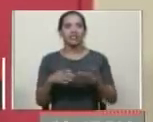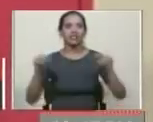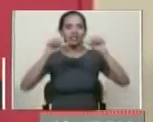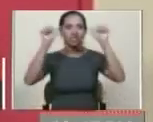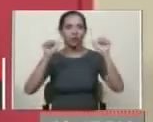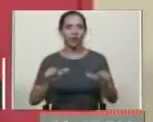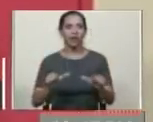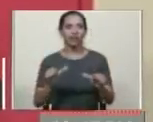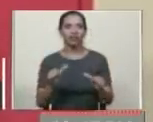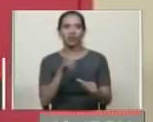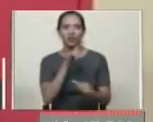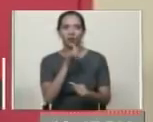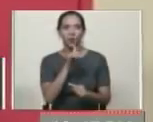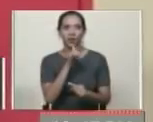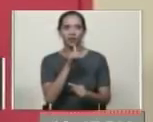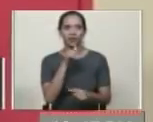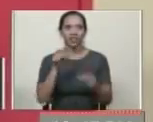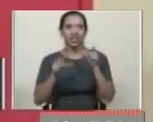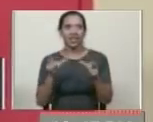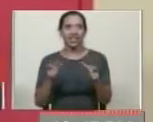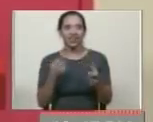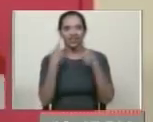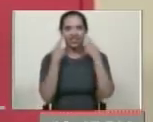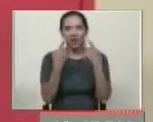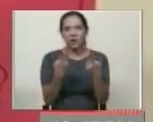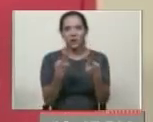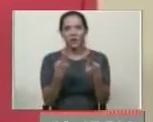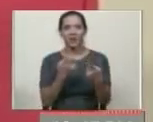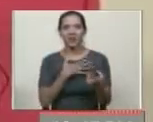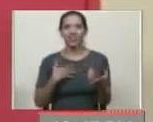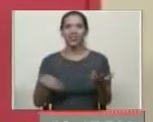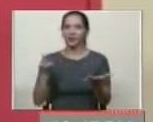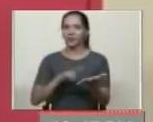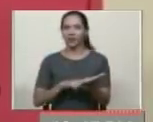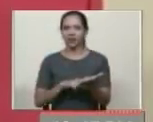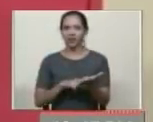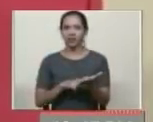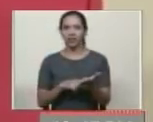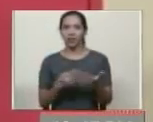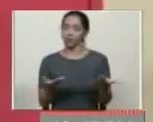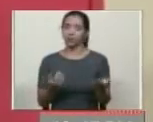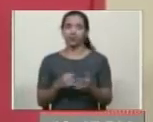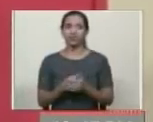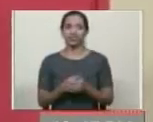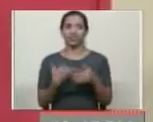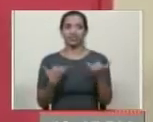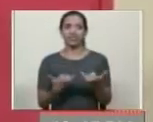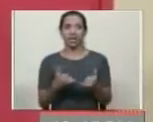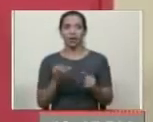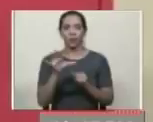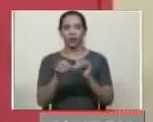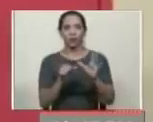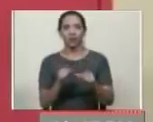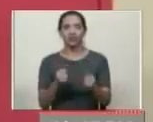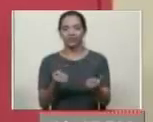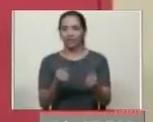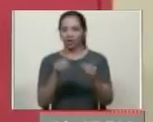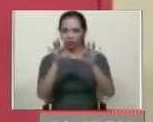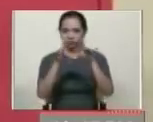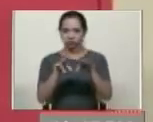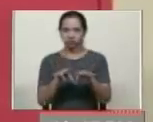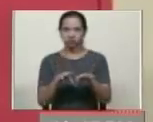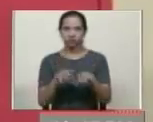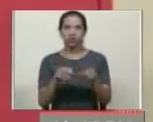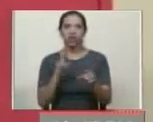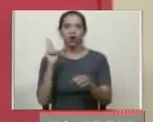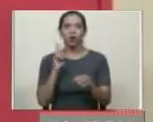más destacada, donde la gente lo que ya vio y lo que quiere volver a ver o lo que no ha visto, también lo puede encontrar ahí ya descargable. Entonces los tres usuarios son